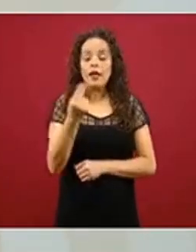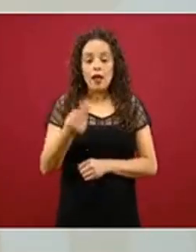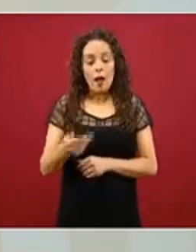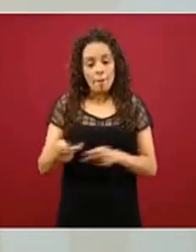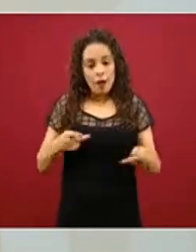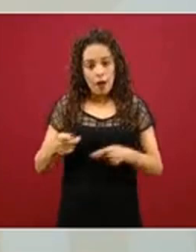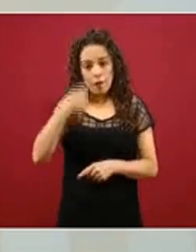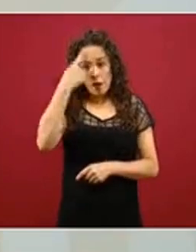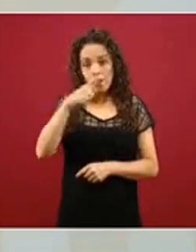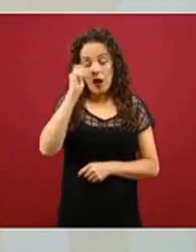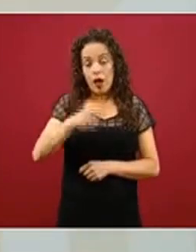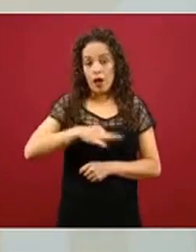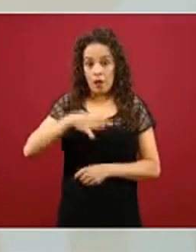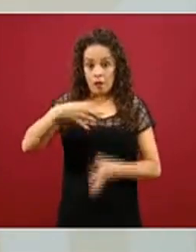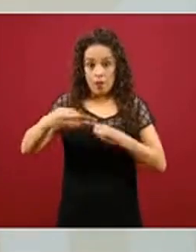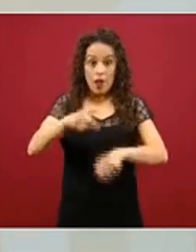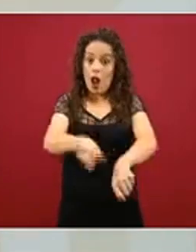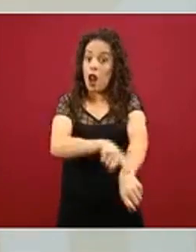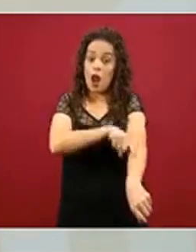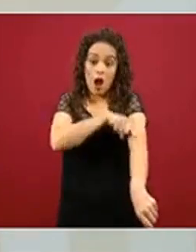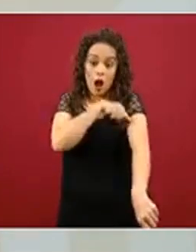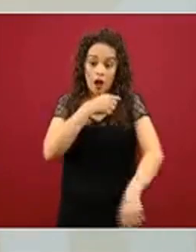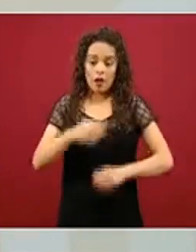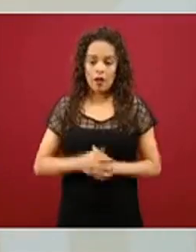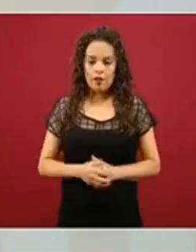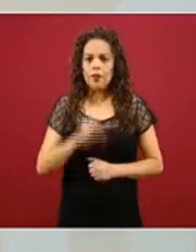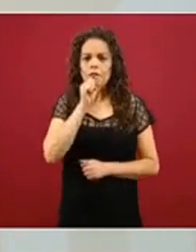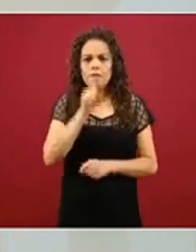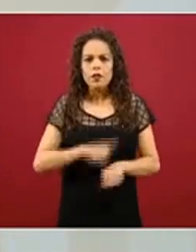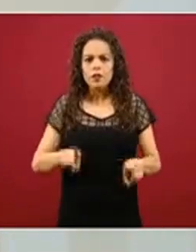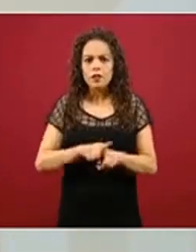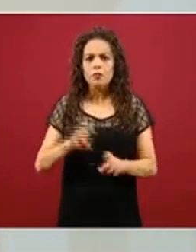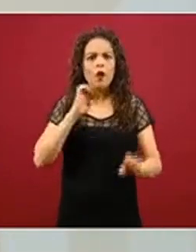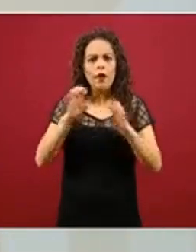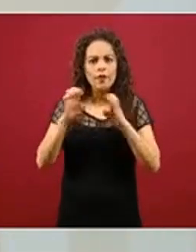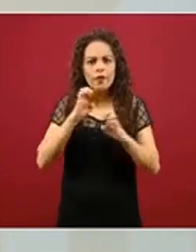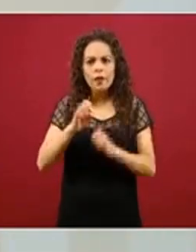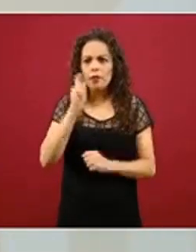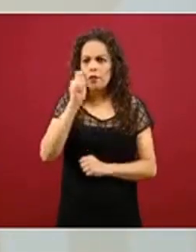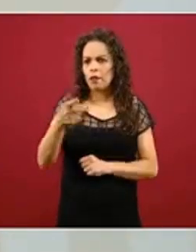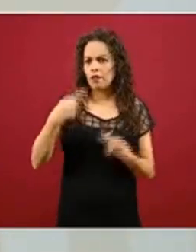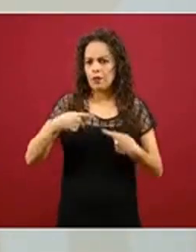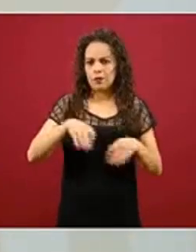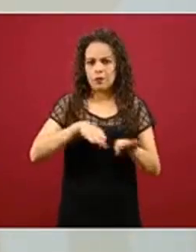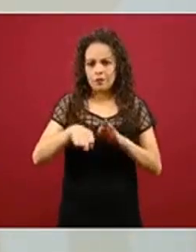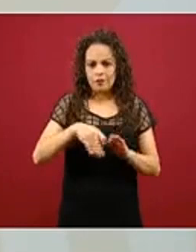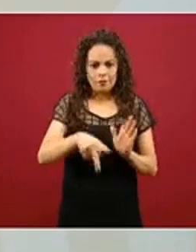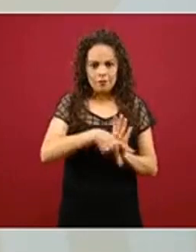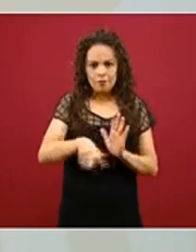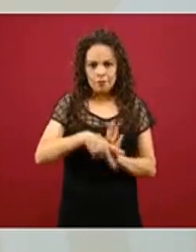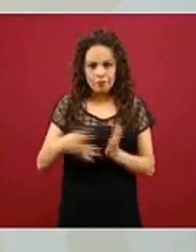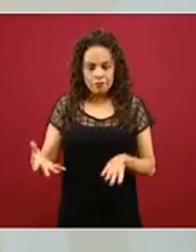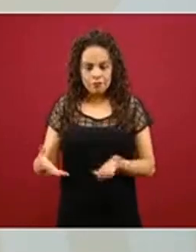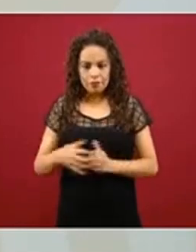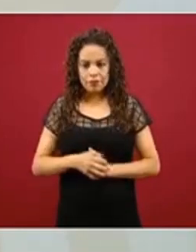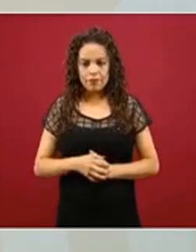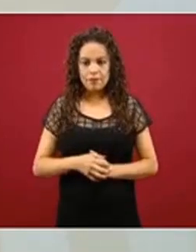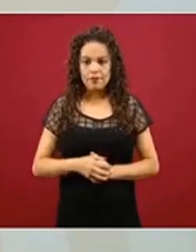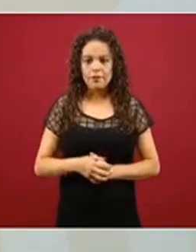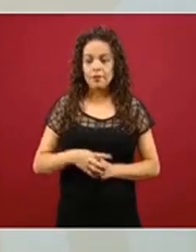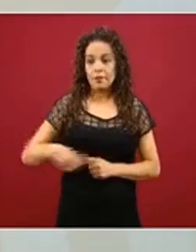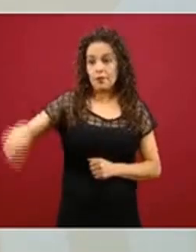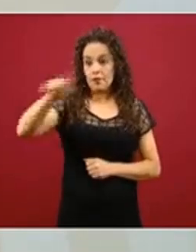innumerables entrevistas, que incluyen entrevistas que nos hicieron algunas de las comunicadoras y comunicadores que hoy parecieran estar en esta